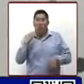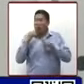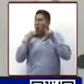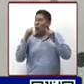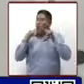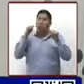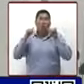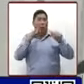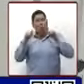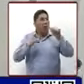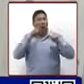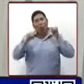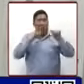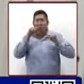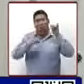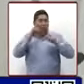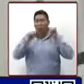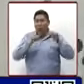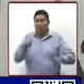y varios ladrillos.